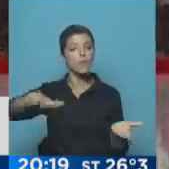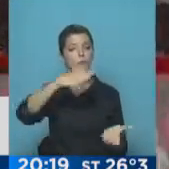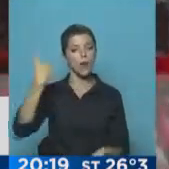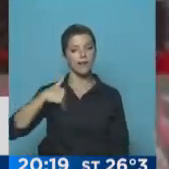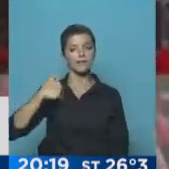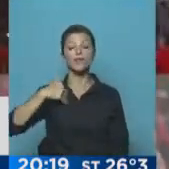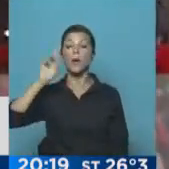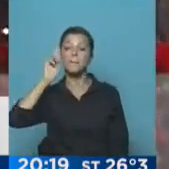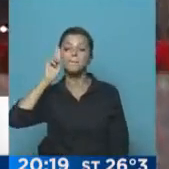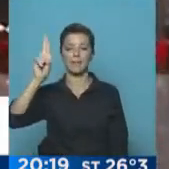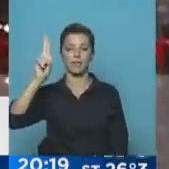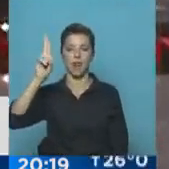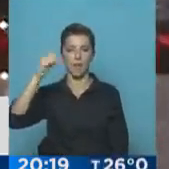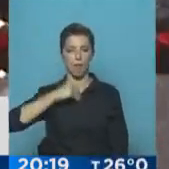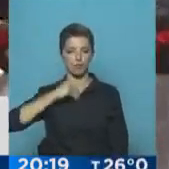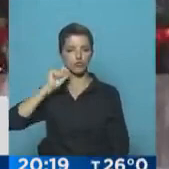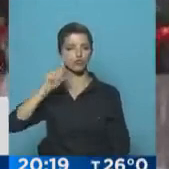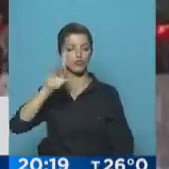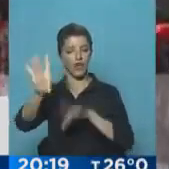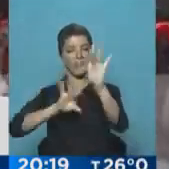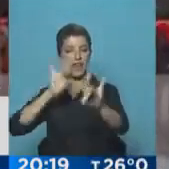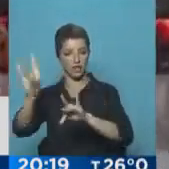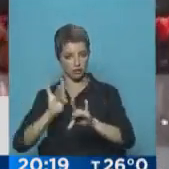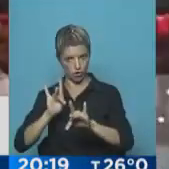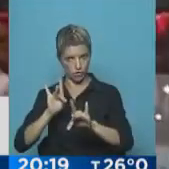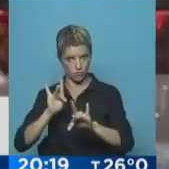el respeto por la voluntad popular